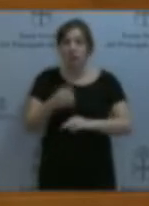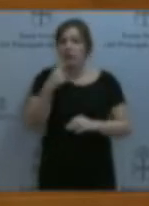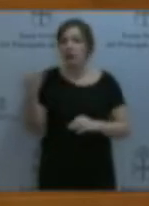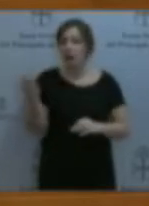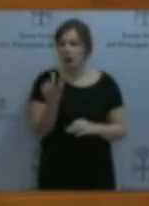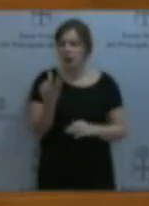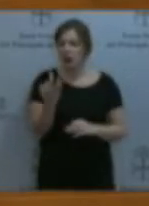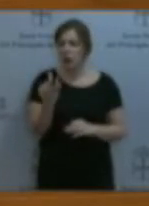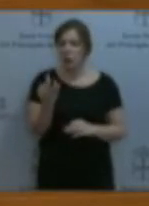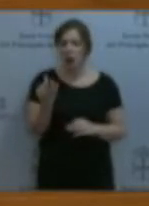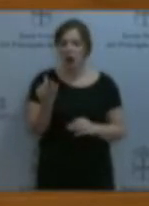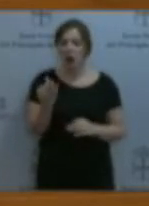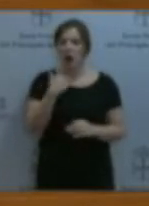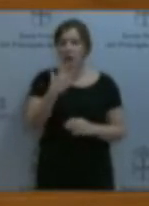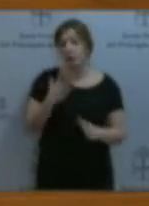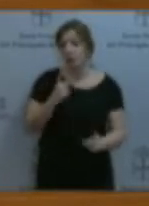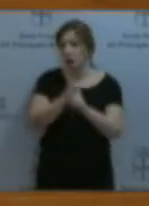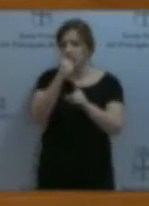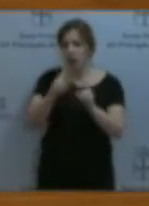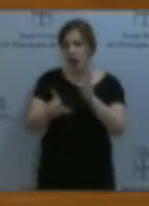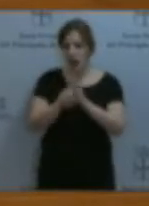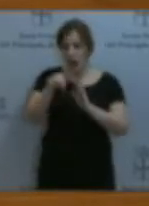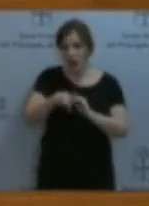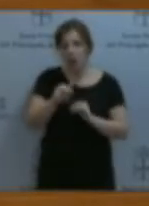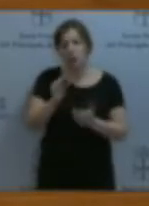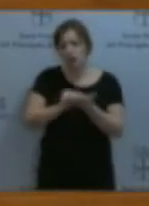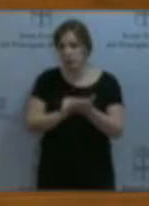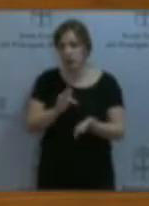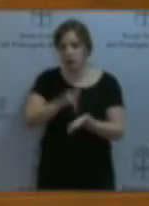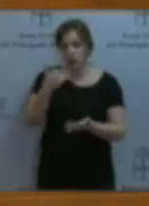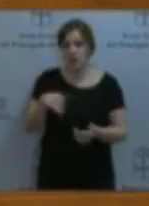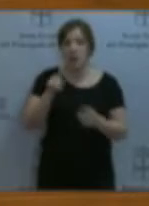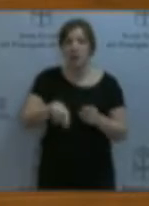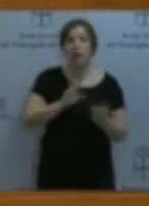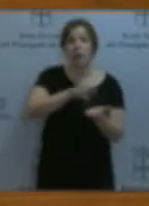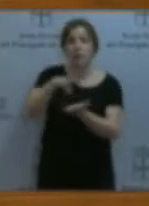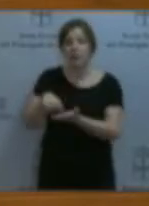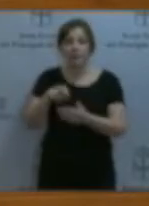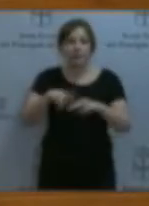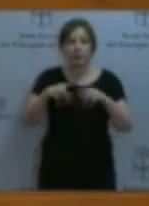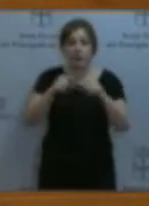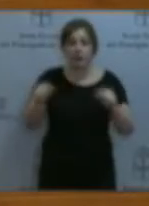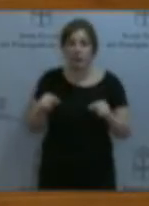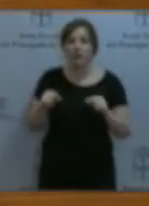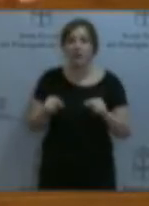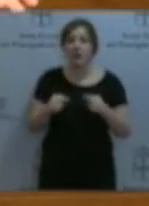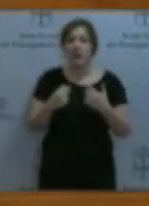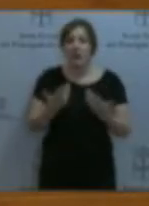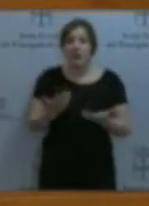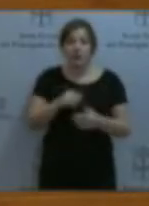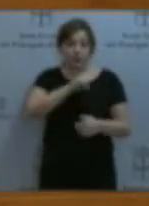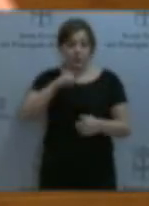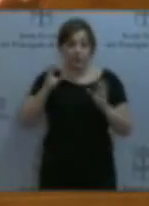práctica ilegal muy repetida en esta tierra nuestra. La encomienda a chiringuitos de la Administración del Principado de Asturias que funcionan en régimen de derecho